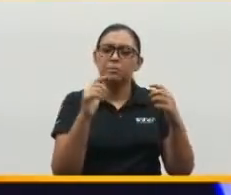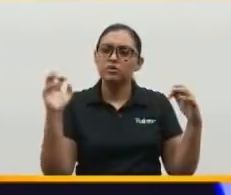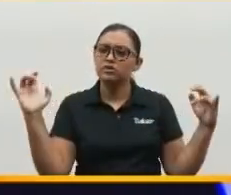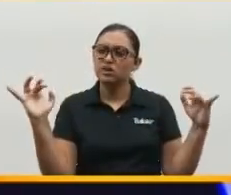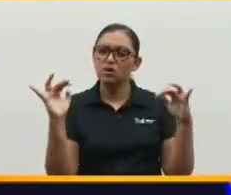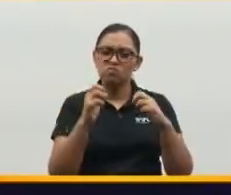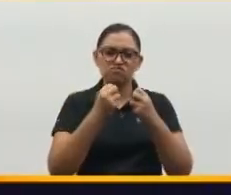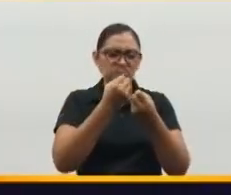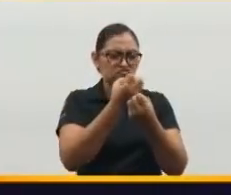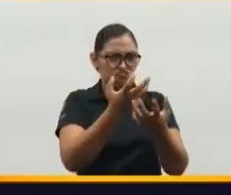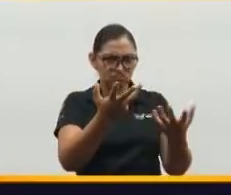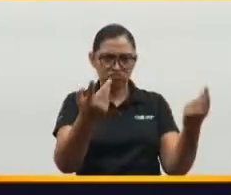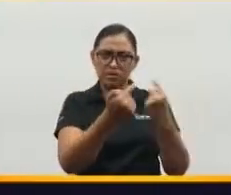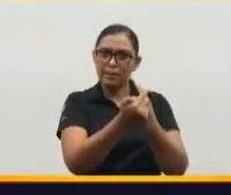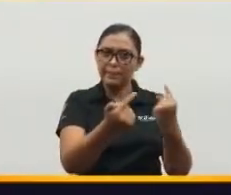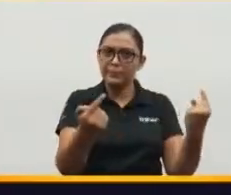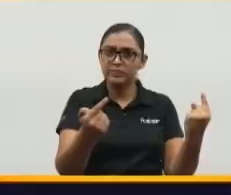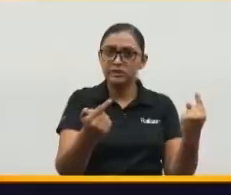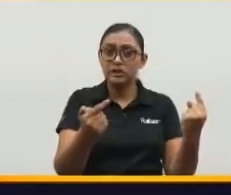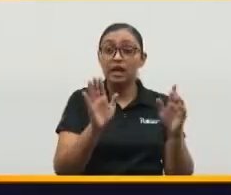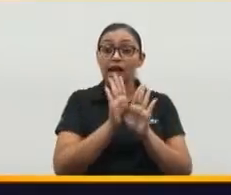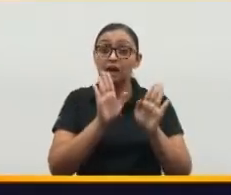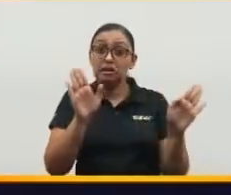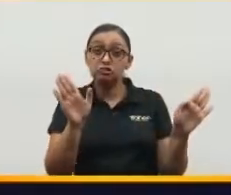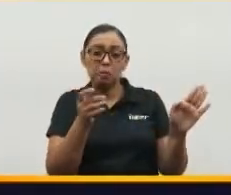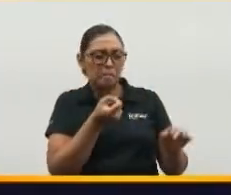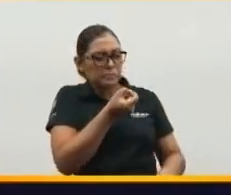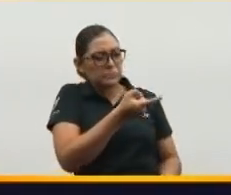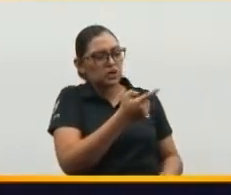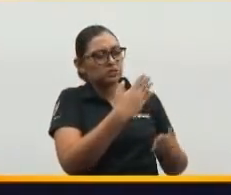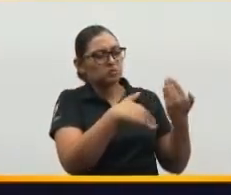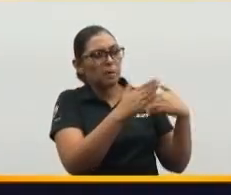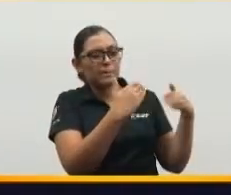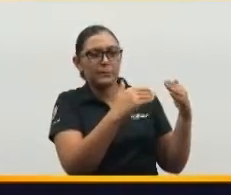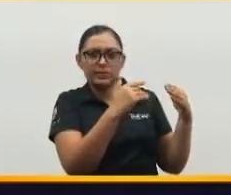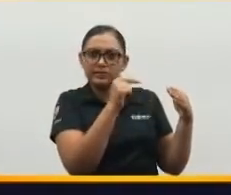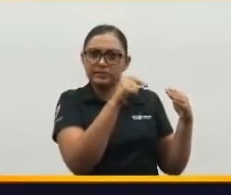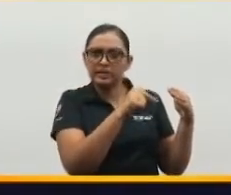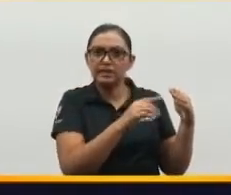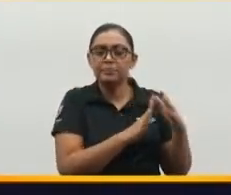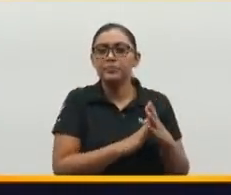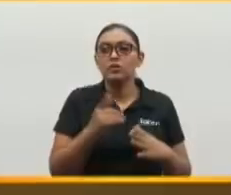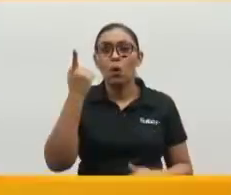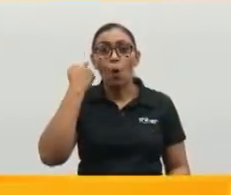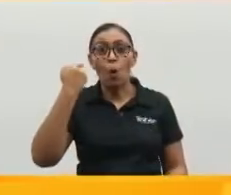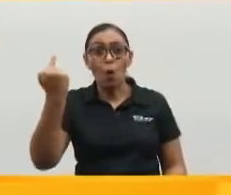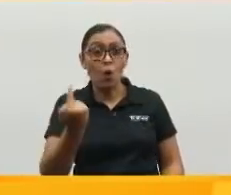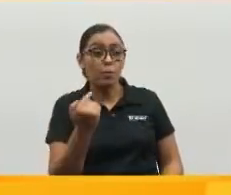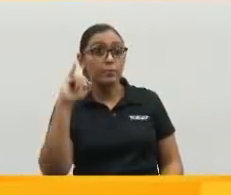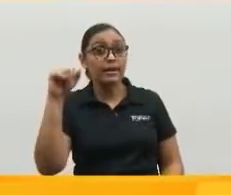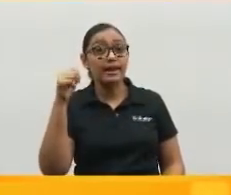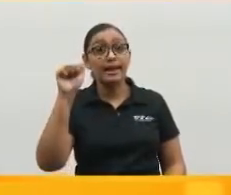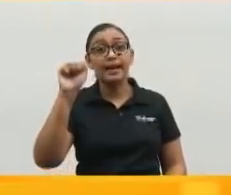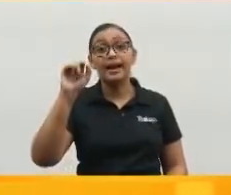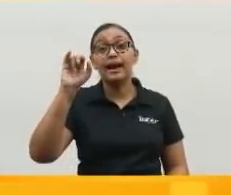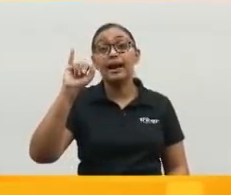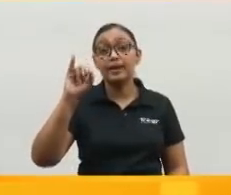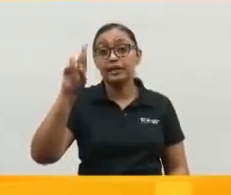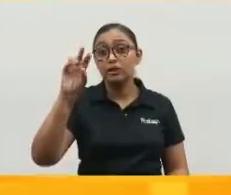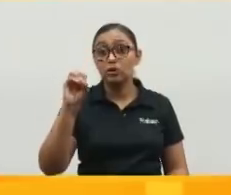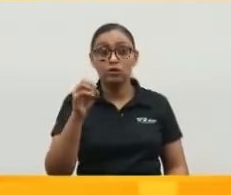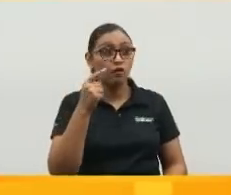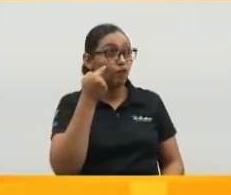gran multitud y él estaba junto al mar. Y vino uno de los principales de la sinagoga llamado Jairo, y luego que le vio se postró a sus